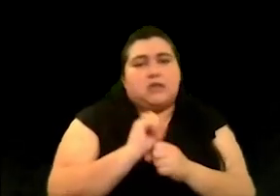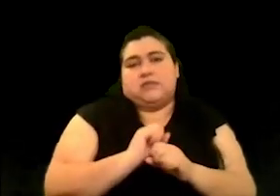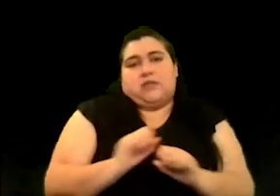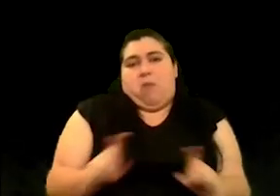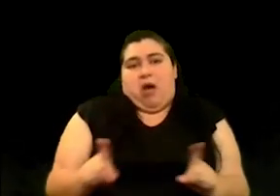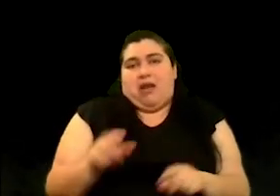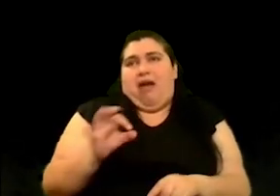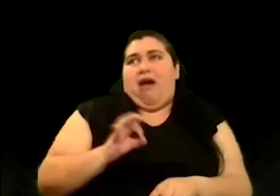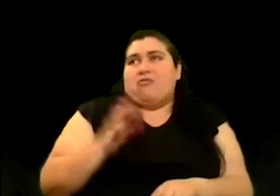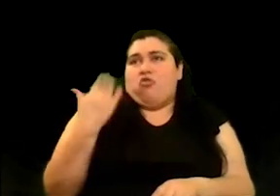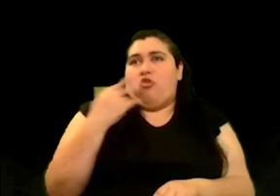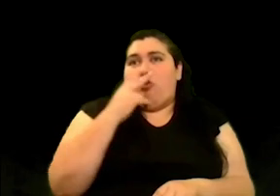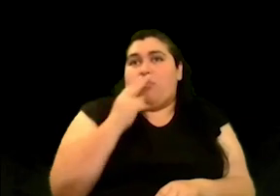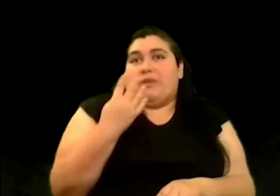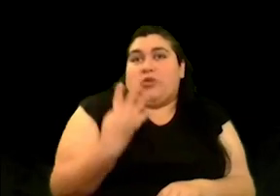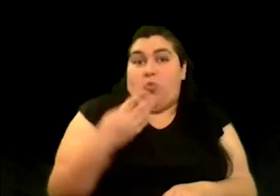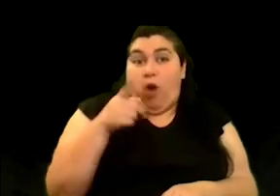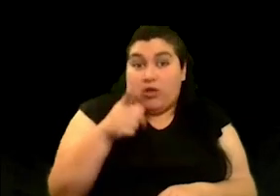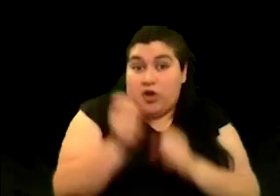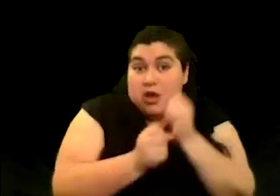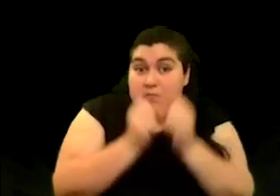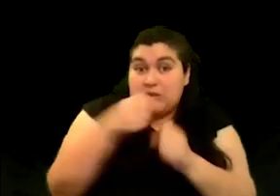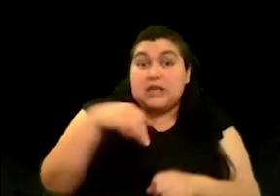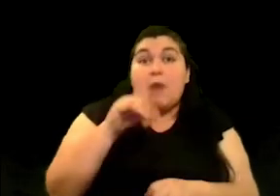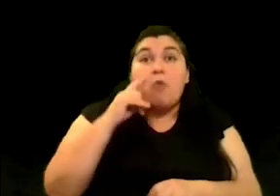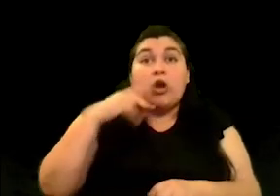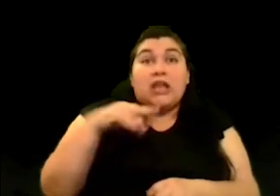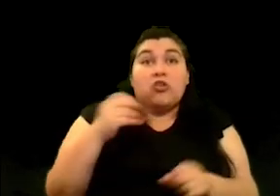2024 Molinos, en el 2021 Molinos, yo festejaba.